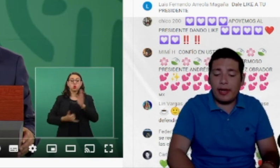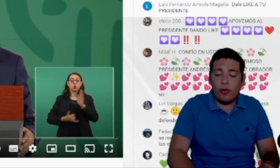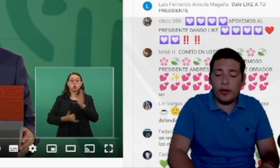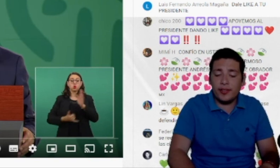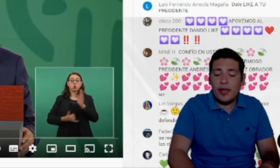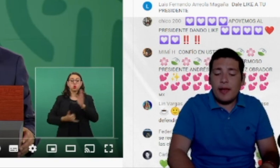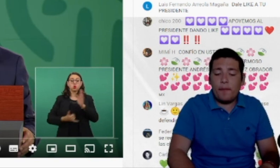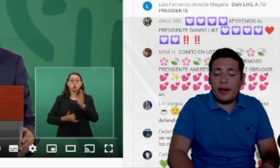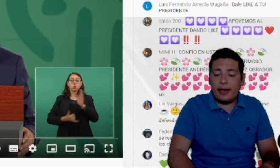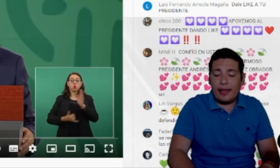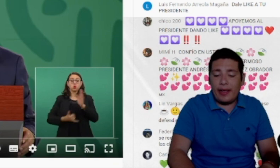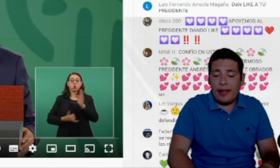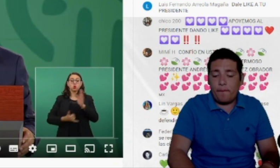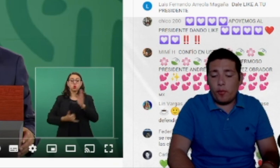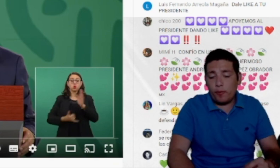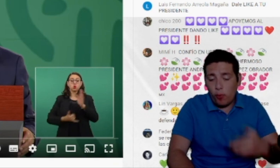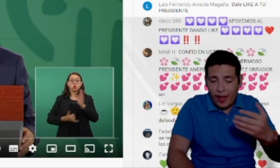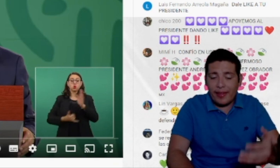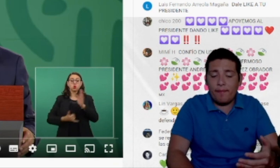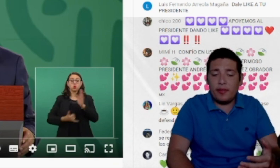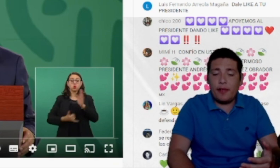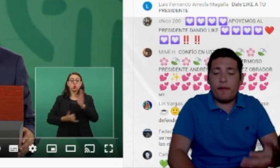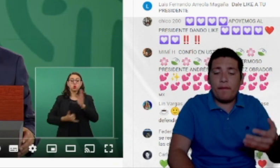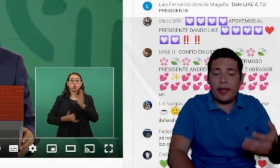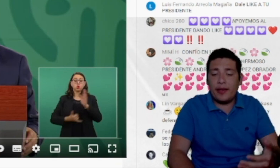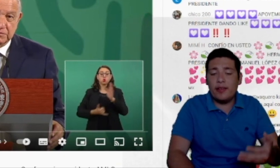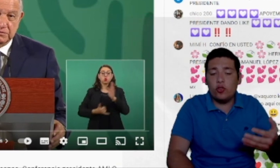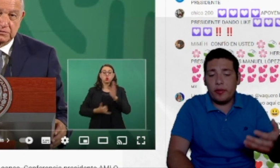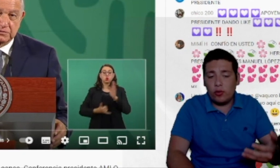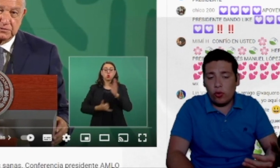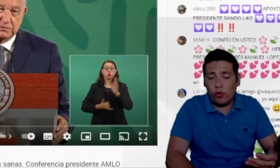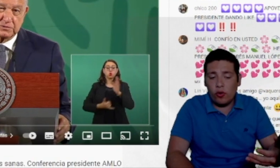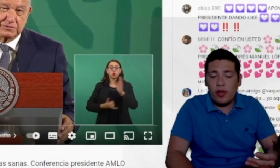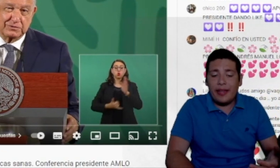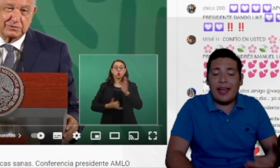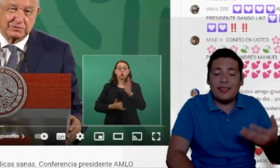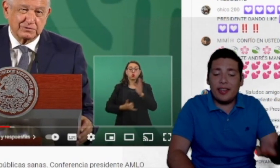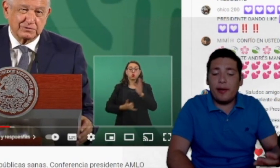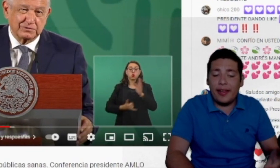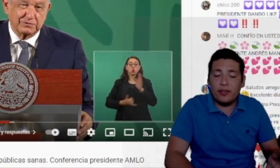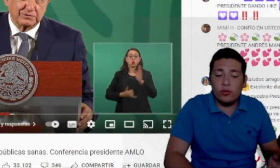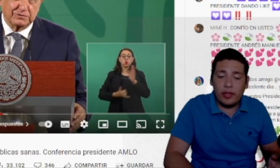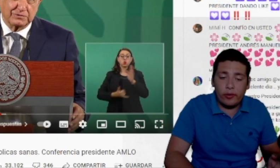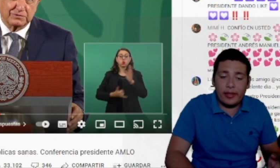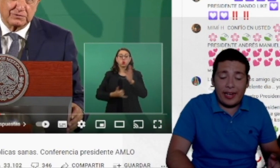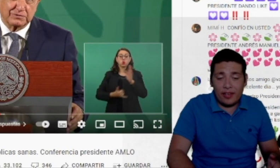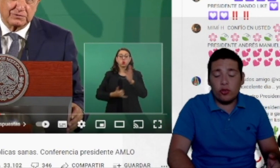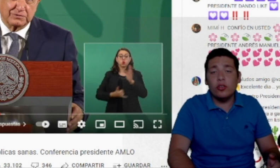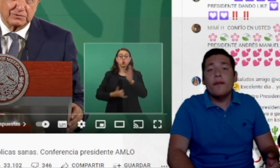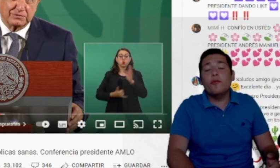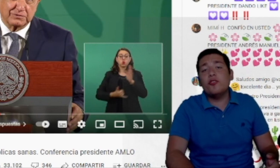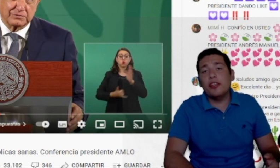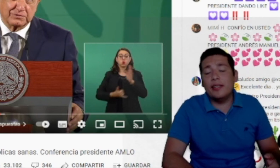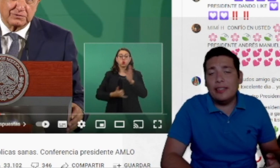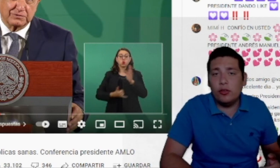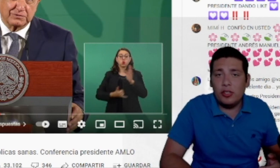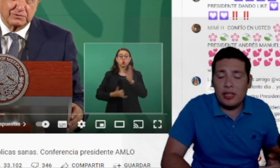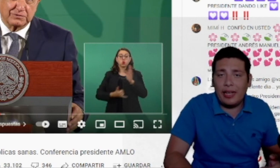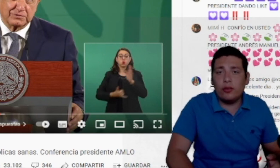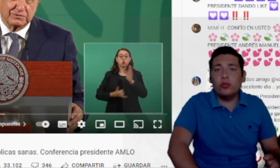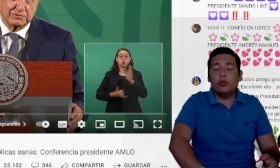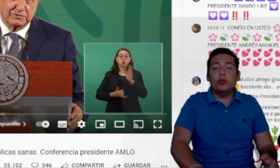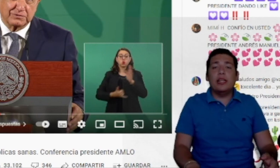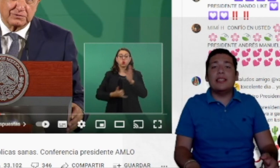los trabajadores, para que pues puedan defender y sobre todo hacer valer sus derechos, muchas veces